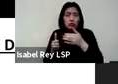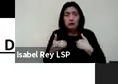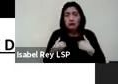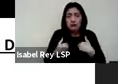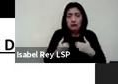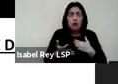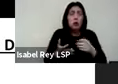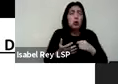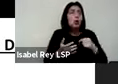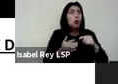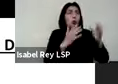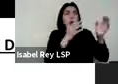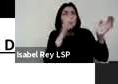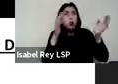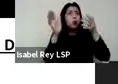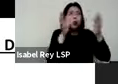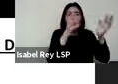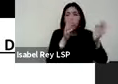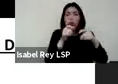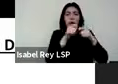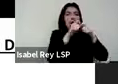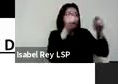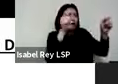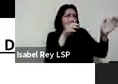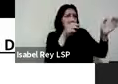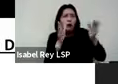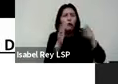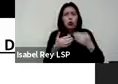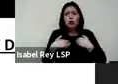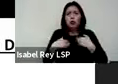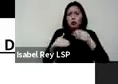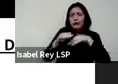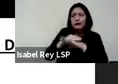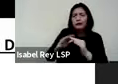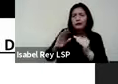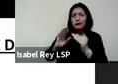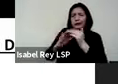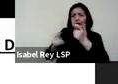¿Está ventilado? ¿Estoy dentro del supermercado?